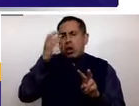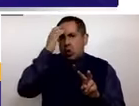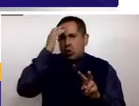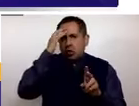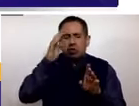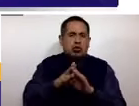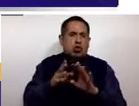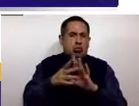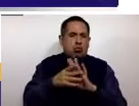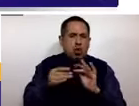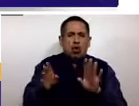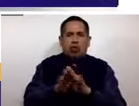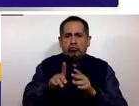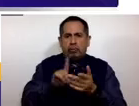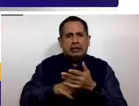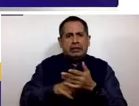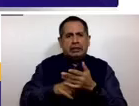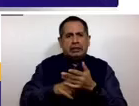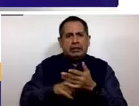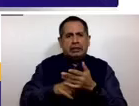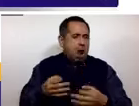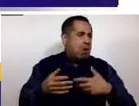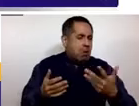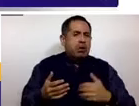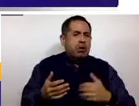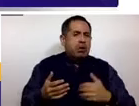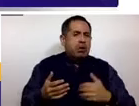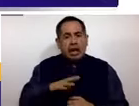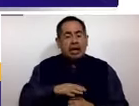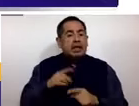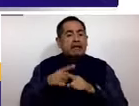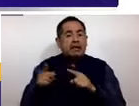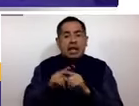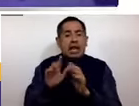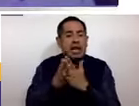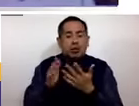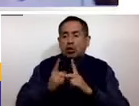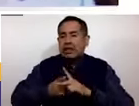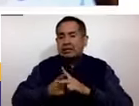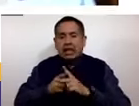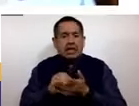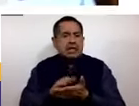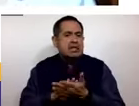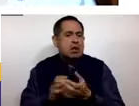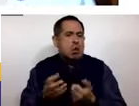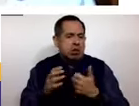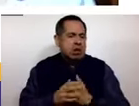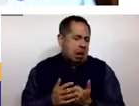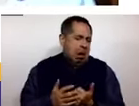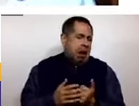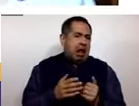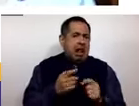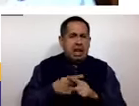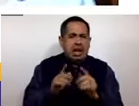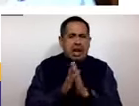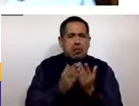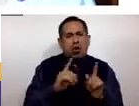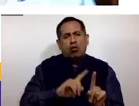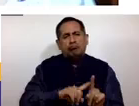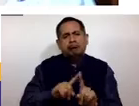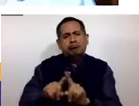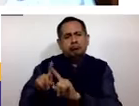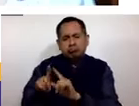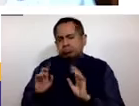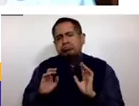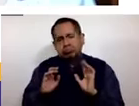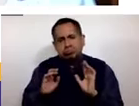lenguaje apropiado. Hay libros de estadísticas. Todos estos libros le dejan al lector